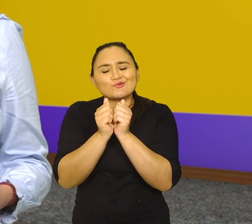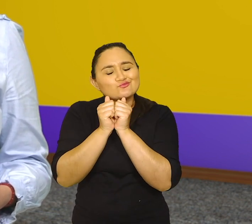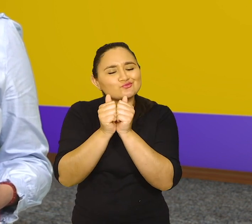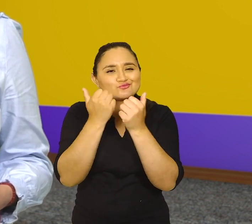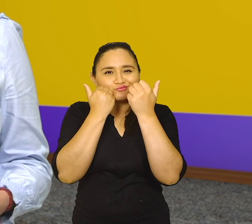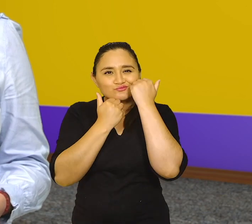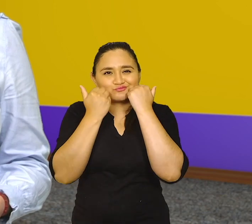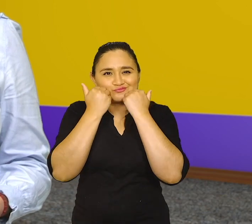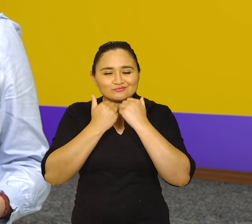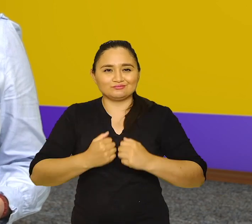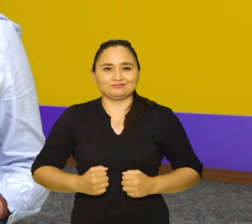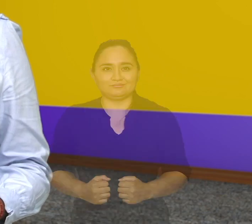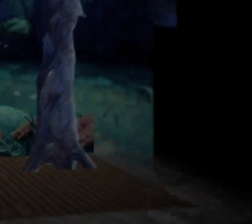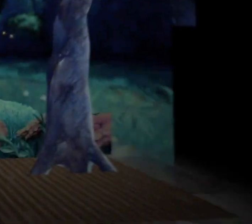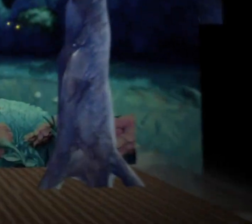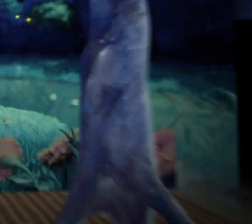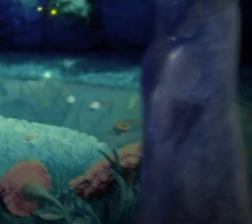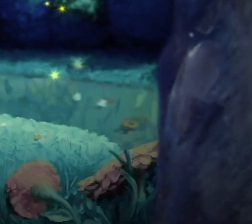a nuestros abuelos y abuelas.